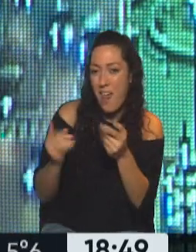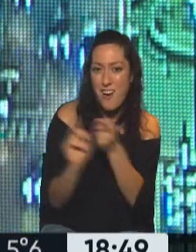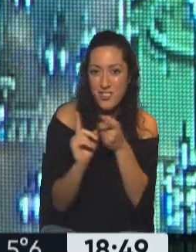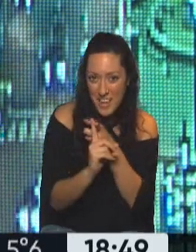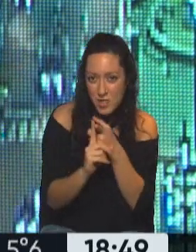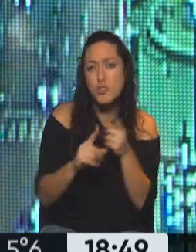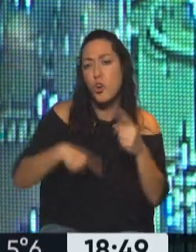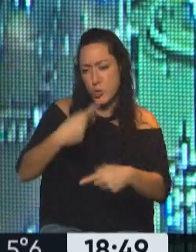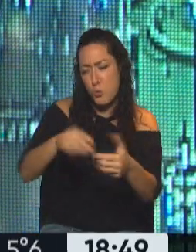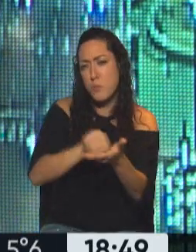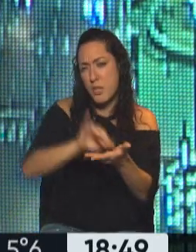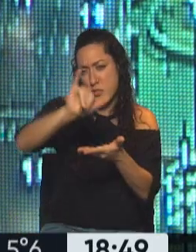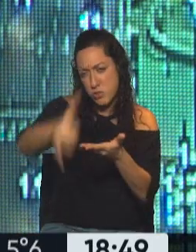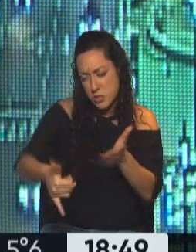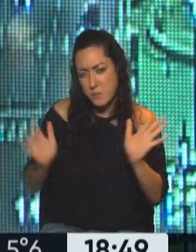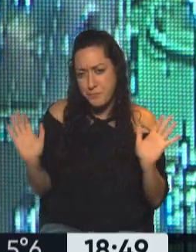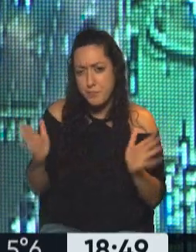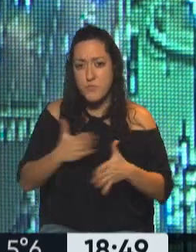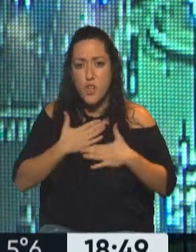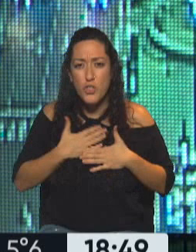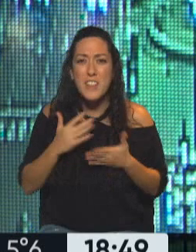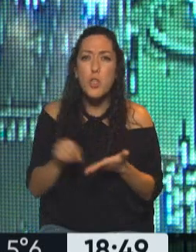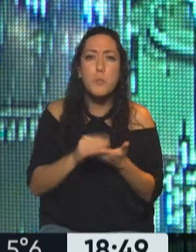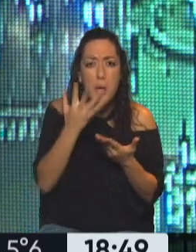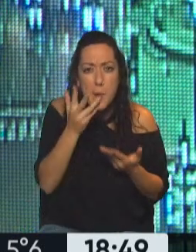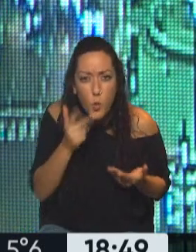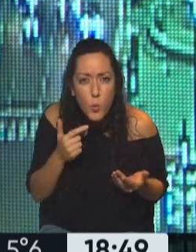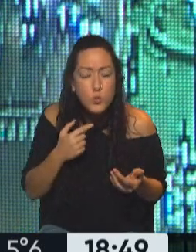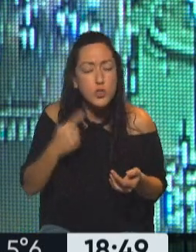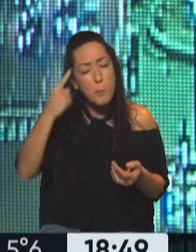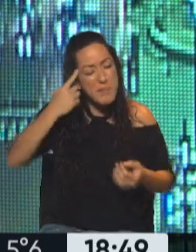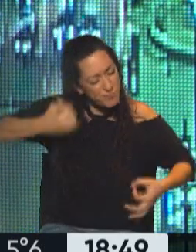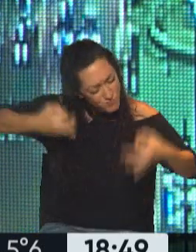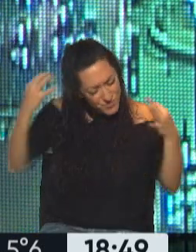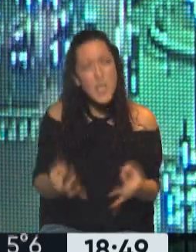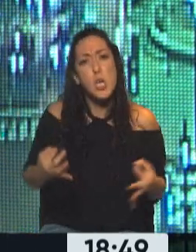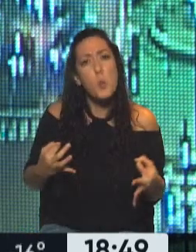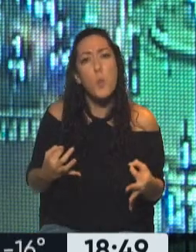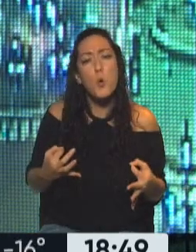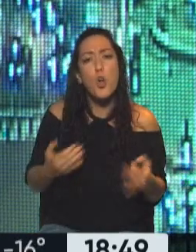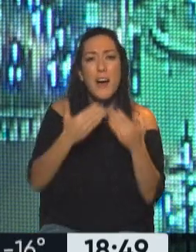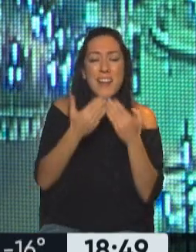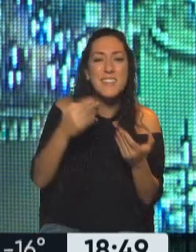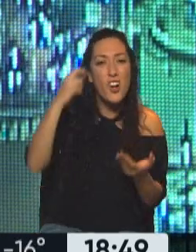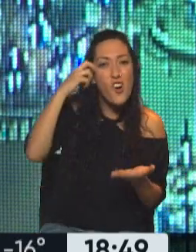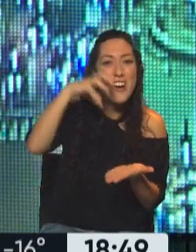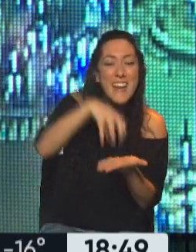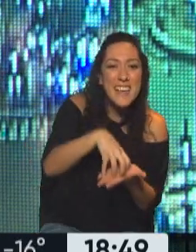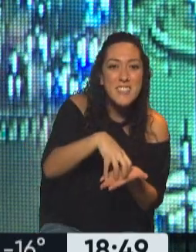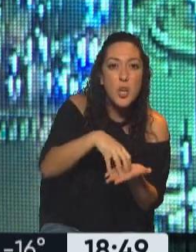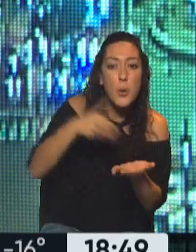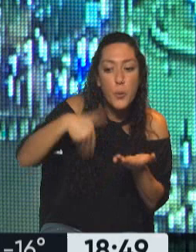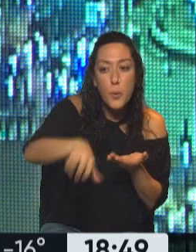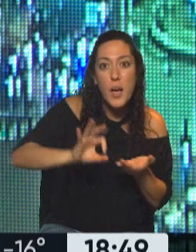continuado en mi banca yo estoy muy contento es el diputado estoy convencido y cada vez me convenzo más que por el congreso a pasar gran parte de la política de los